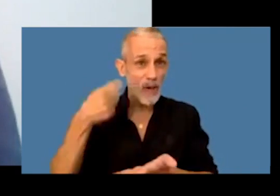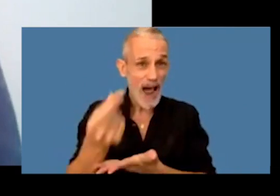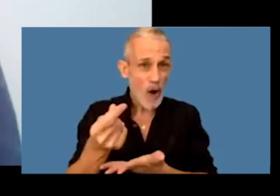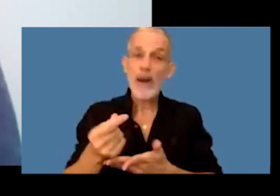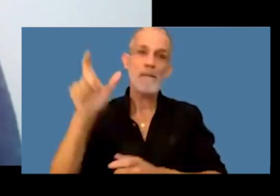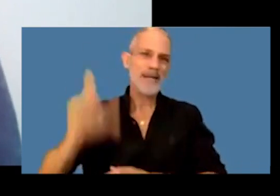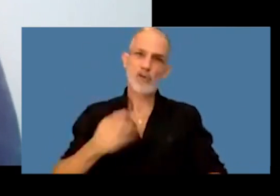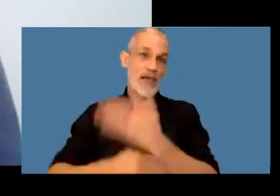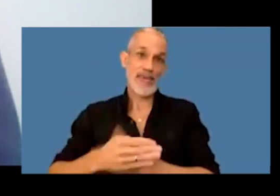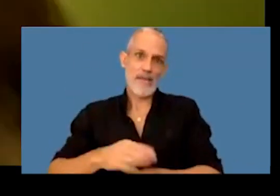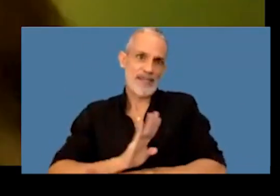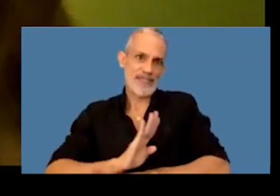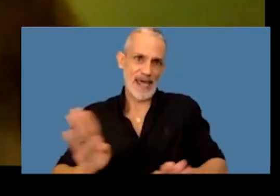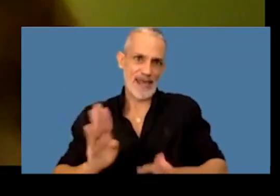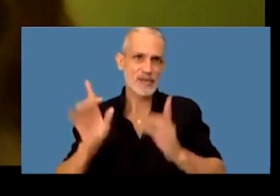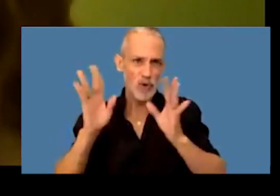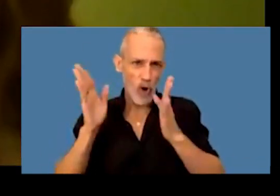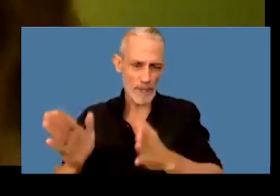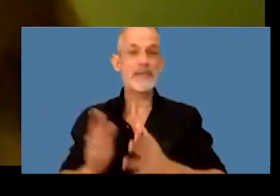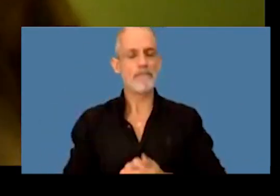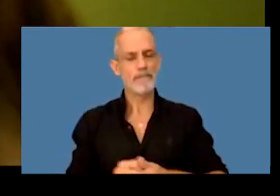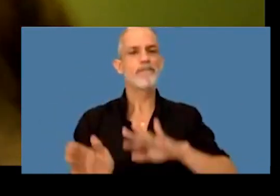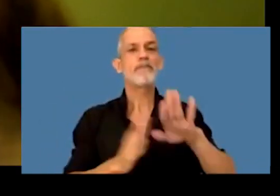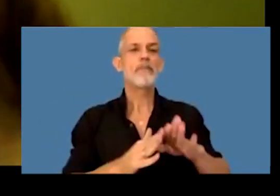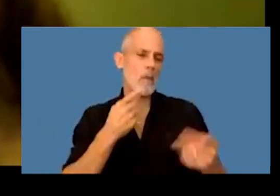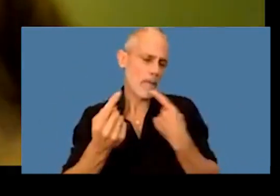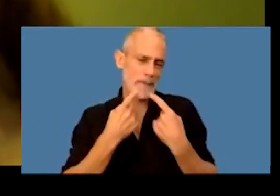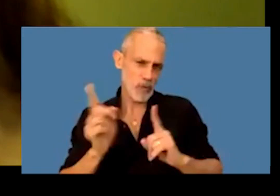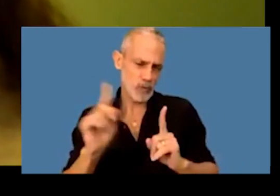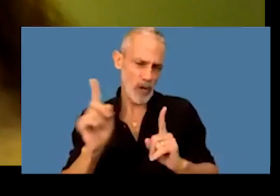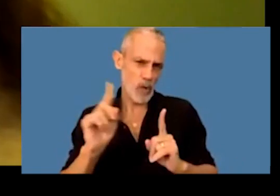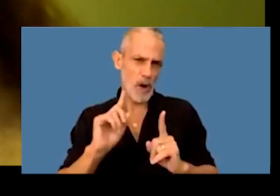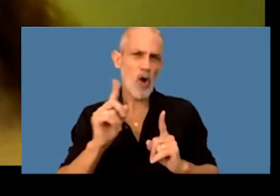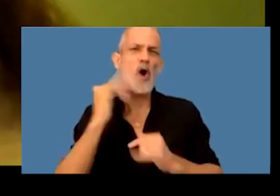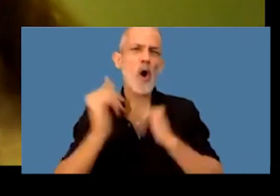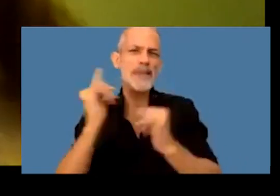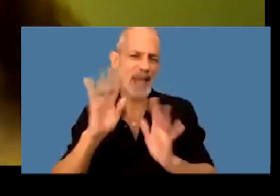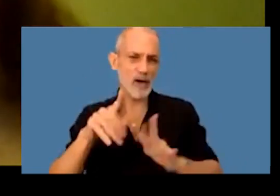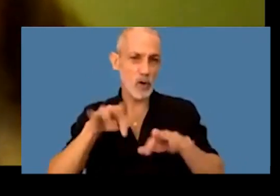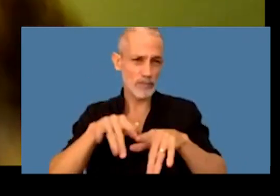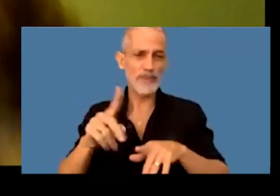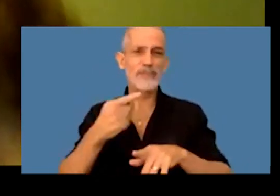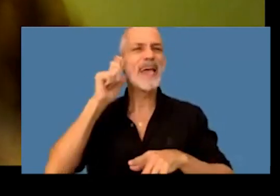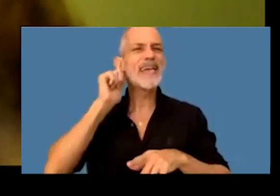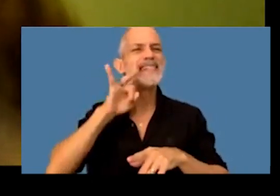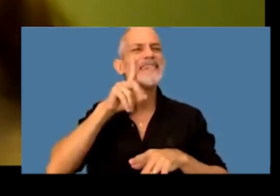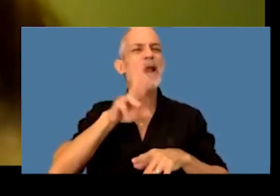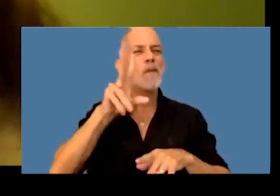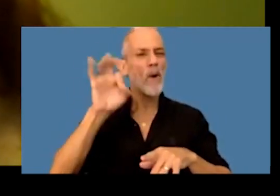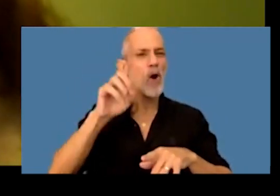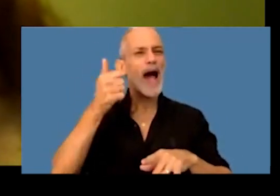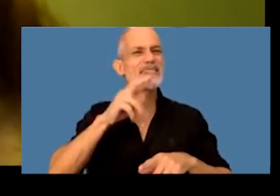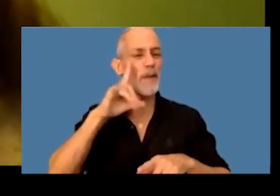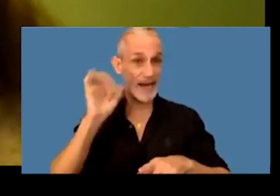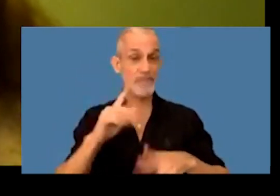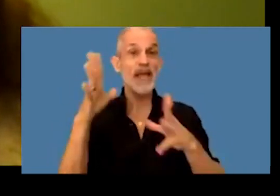Bien. Después acá una persona, no es una consulta, pero nos hace un comentario, dice Guillermo Chavarri, dice, en el transporte de larga